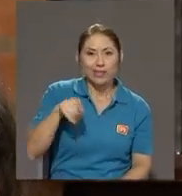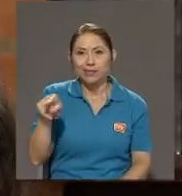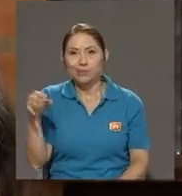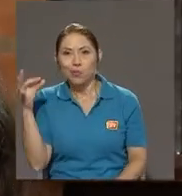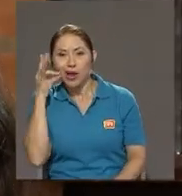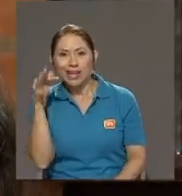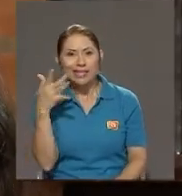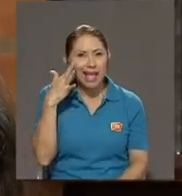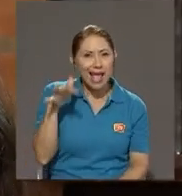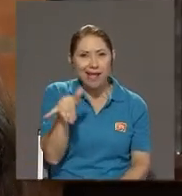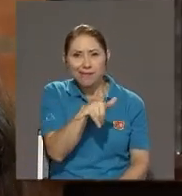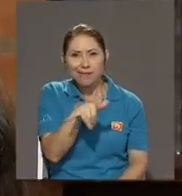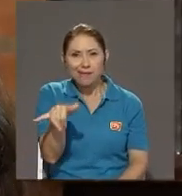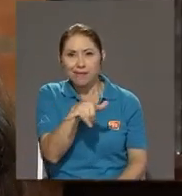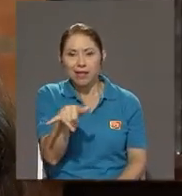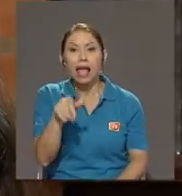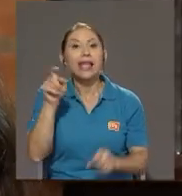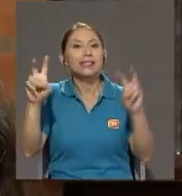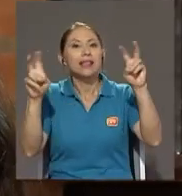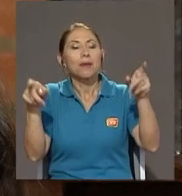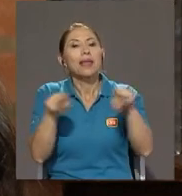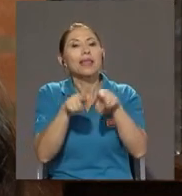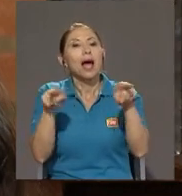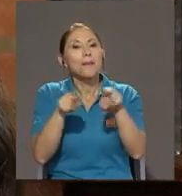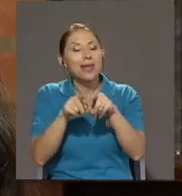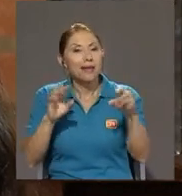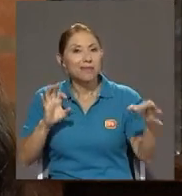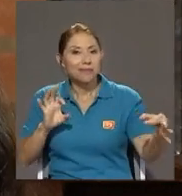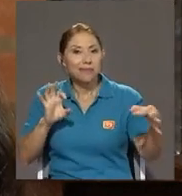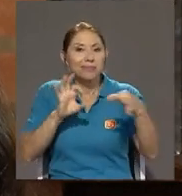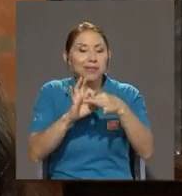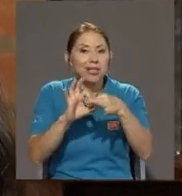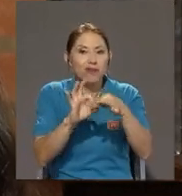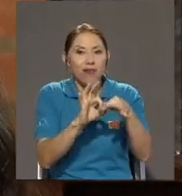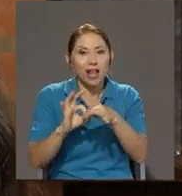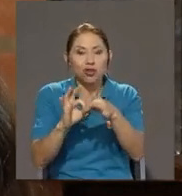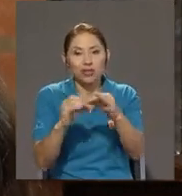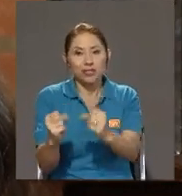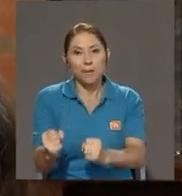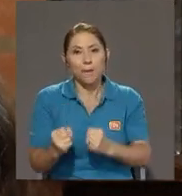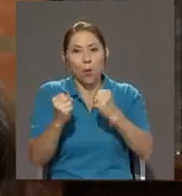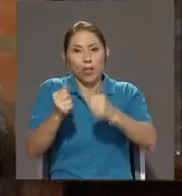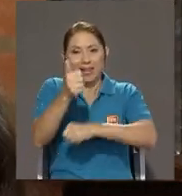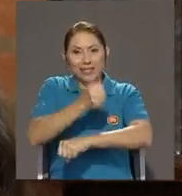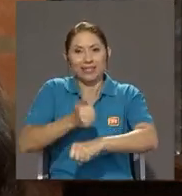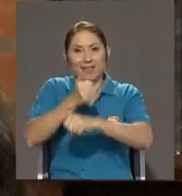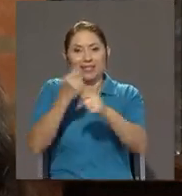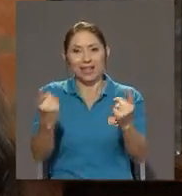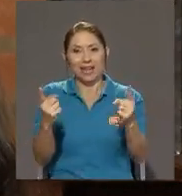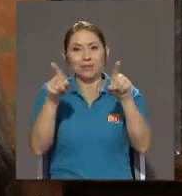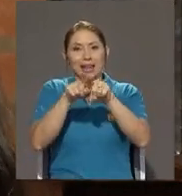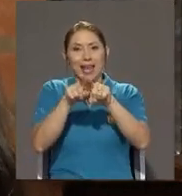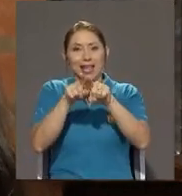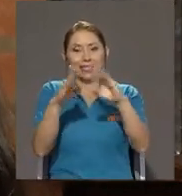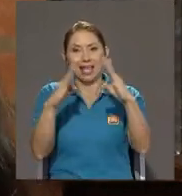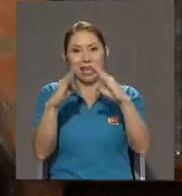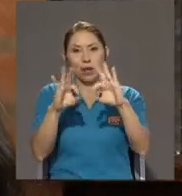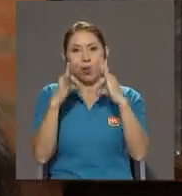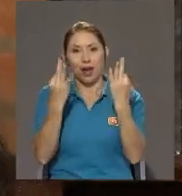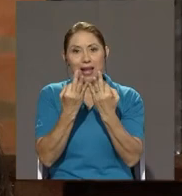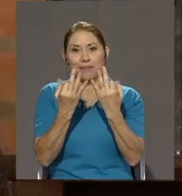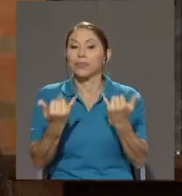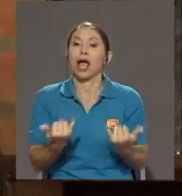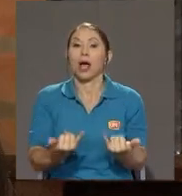es un tema que tiene que ver también con las relaciones de poder que se establecen entre las parejas y en el hogar. Entonces,